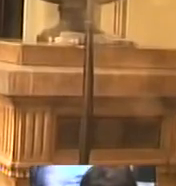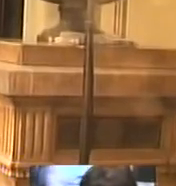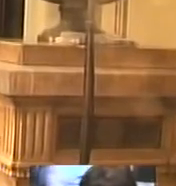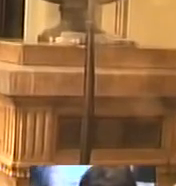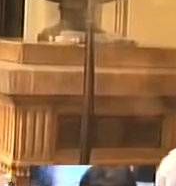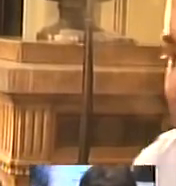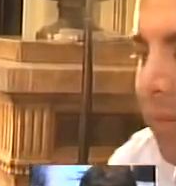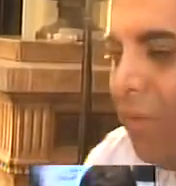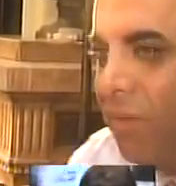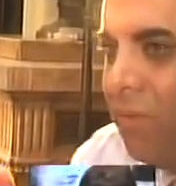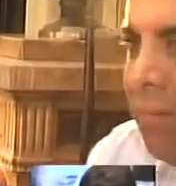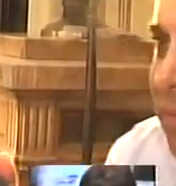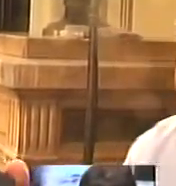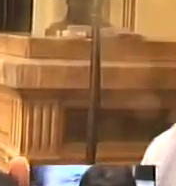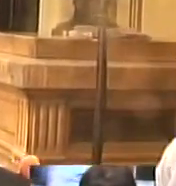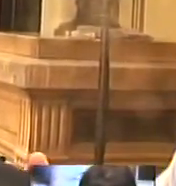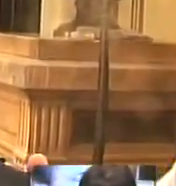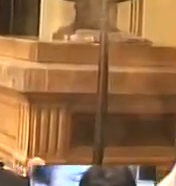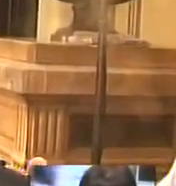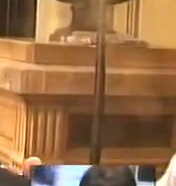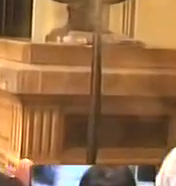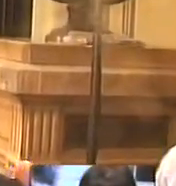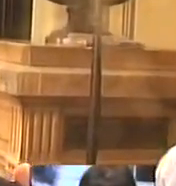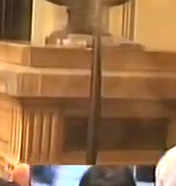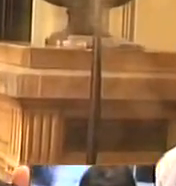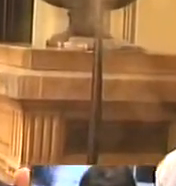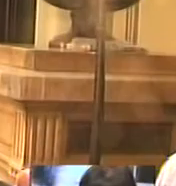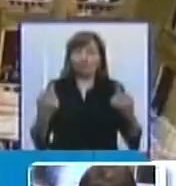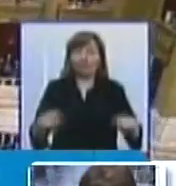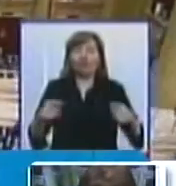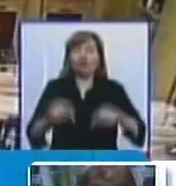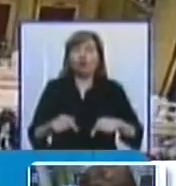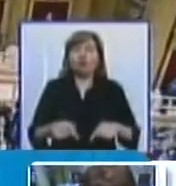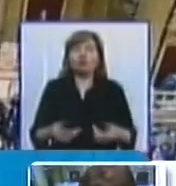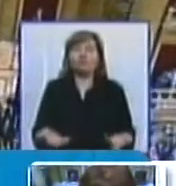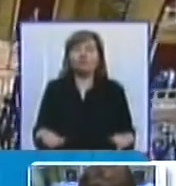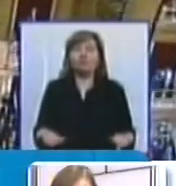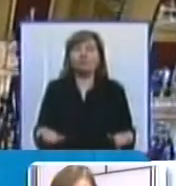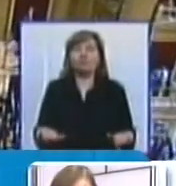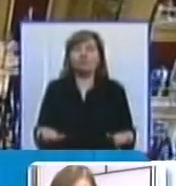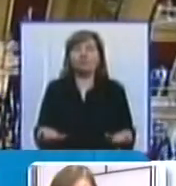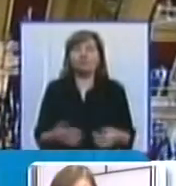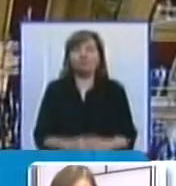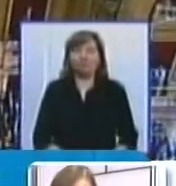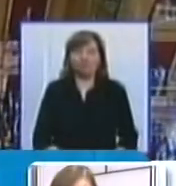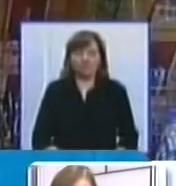vi que terminaba, el reto que le daba allí a las cámaras. Pero hoy,